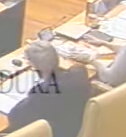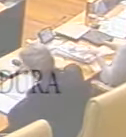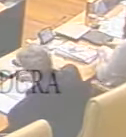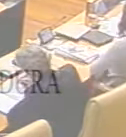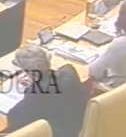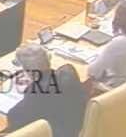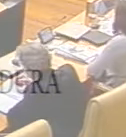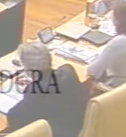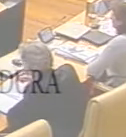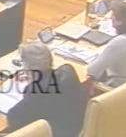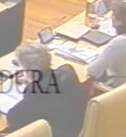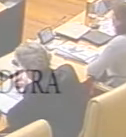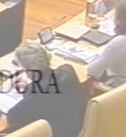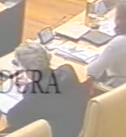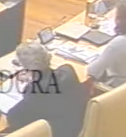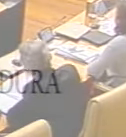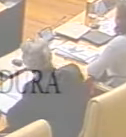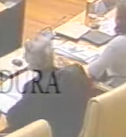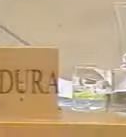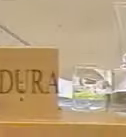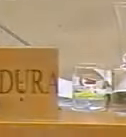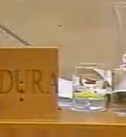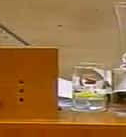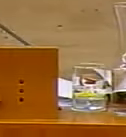Se anula la votación. Queda anulada la votación.